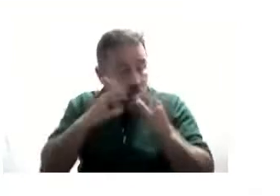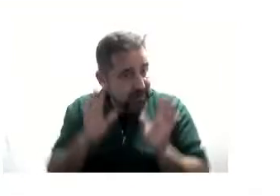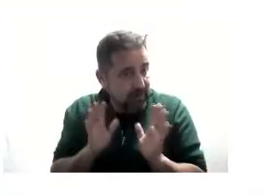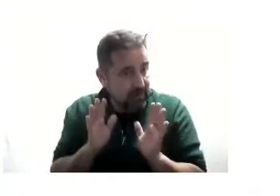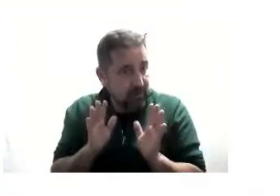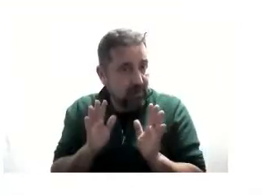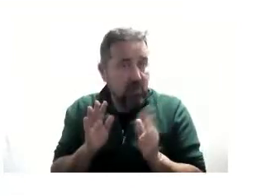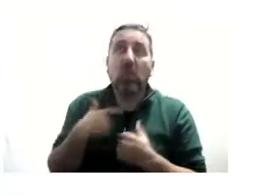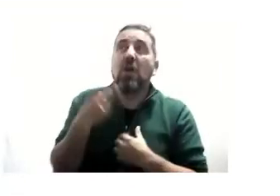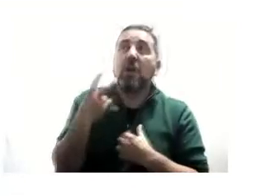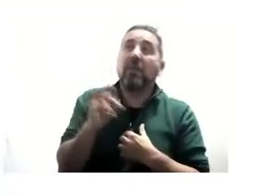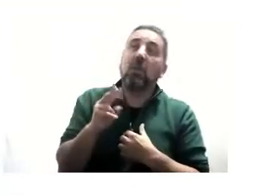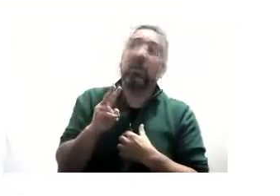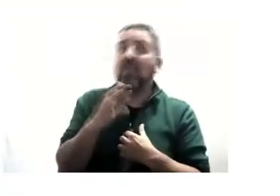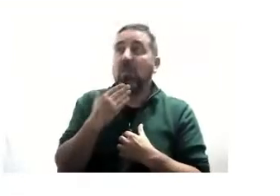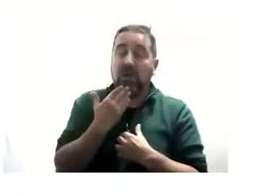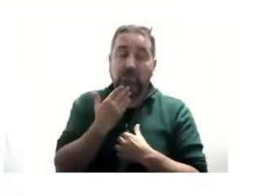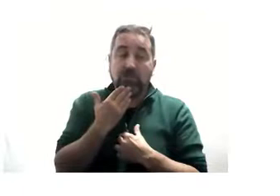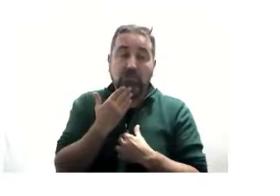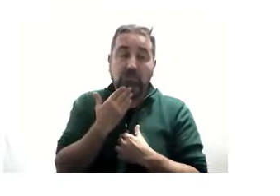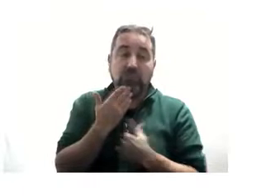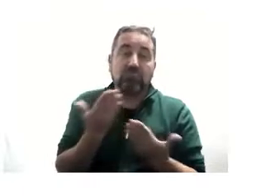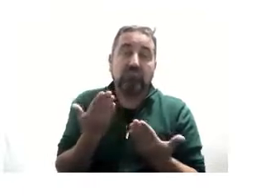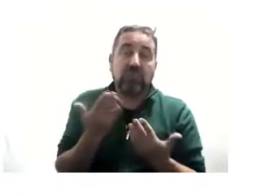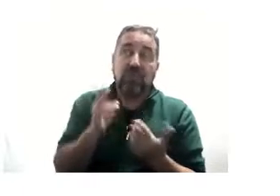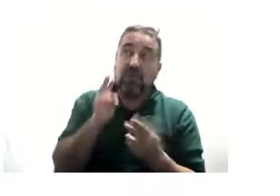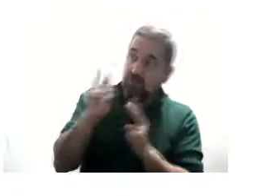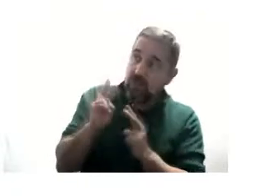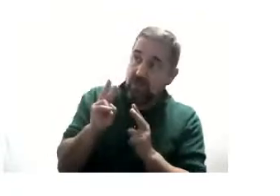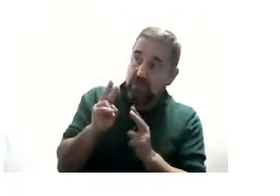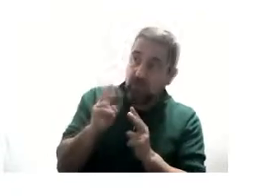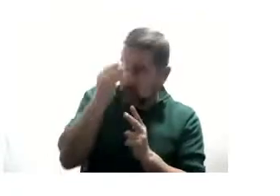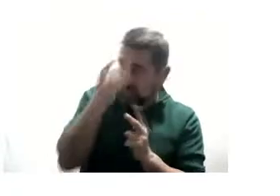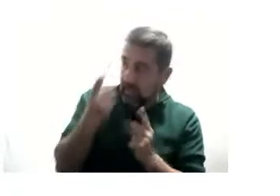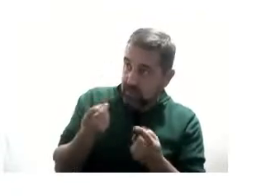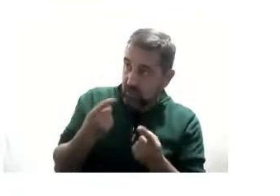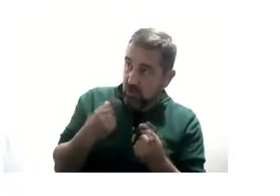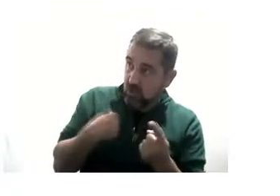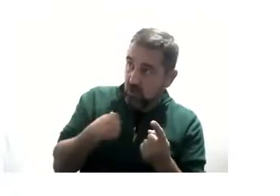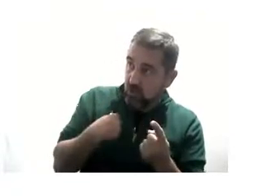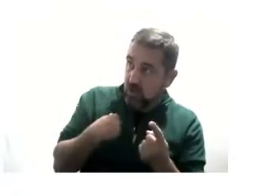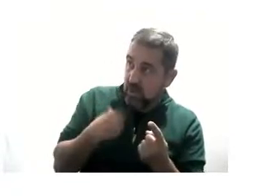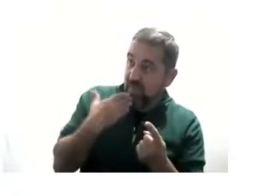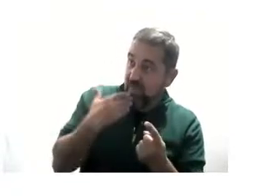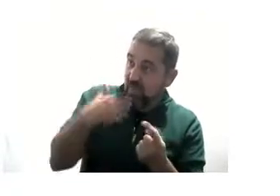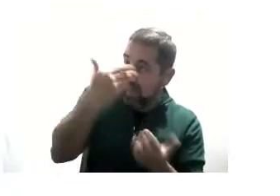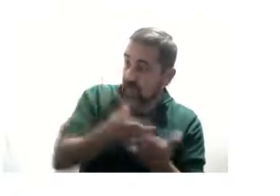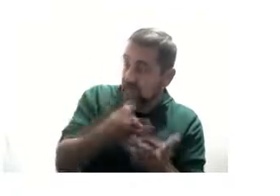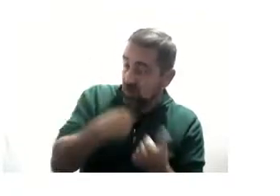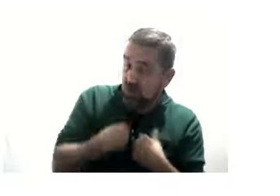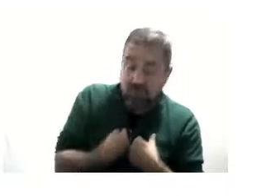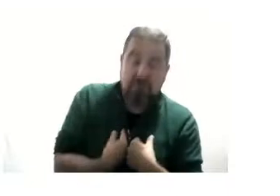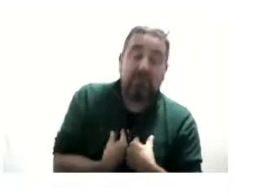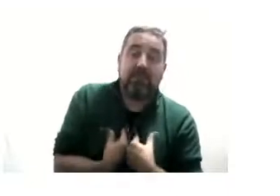con 20 o 25 años miras al oftalmólogo diciendo, pero ¿tú te crees que yo voy a llegar a esa edad alguna vez? Quiero decir que